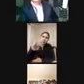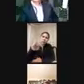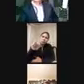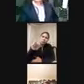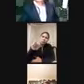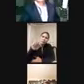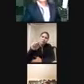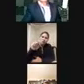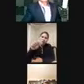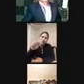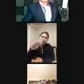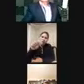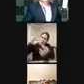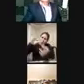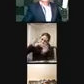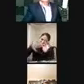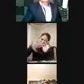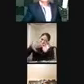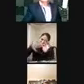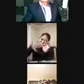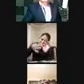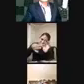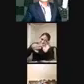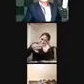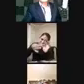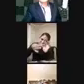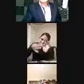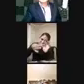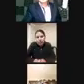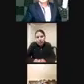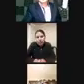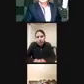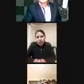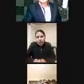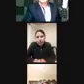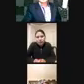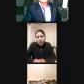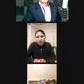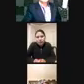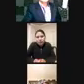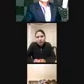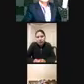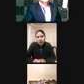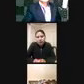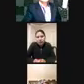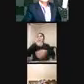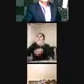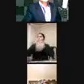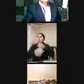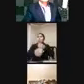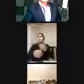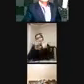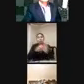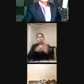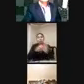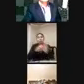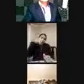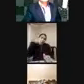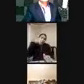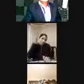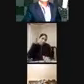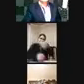Antes se pensaba que era por los años, por la edad, sí. Que los papás eran que eran de bastante